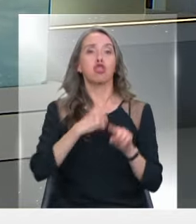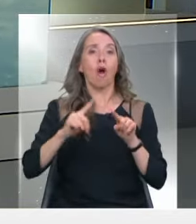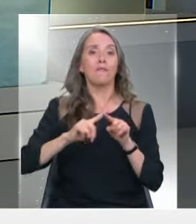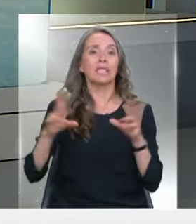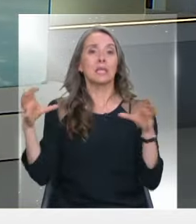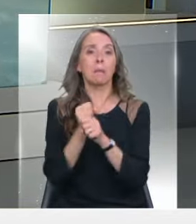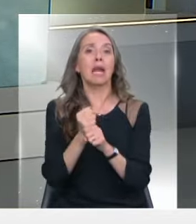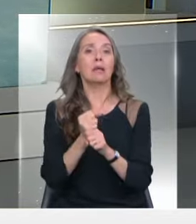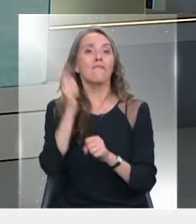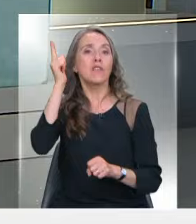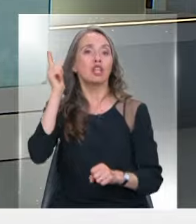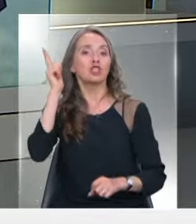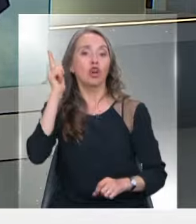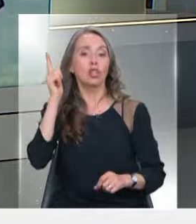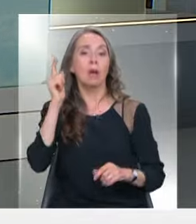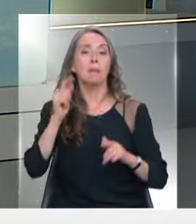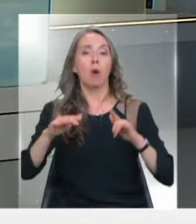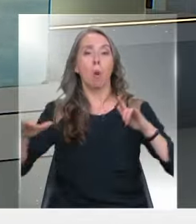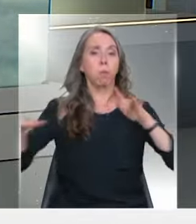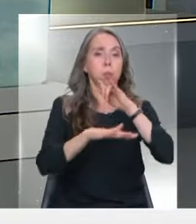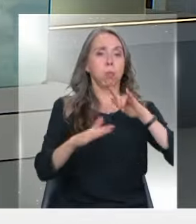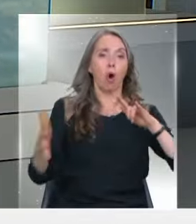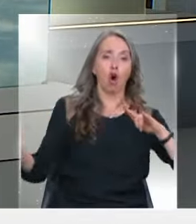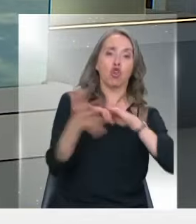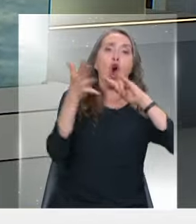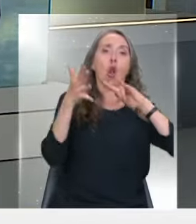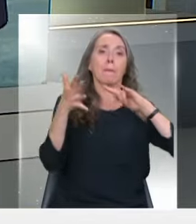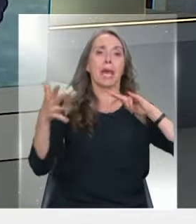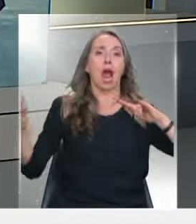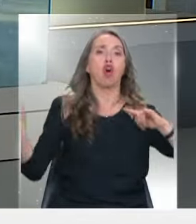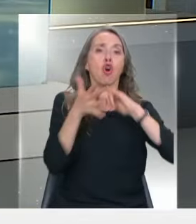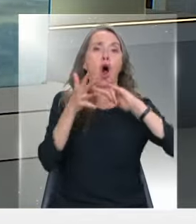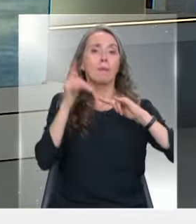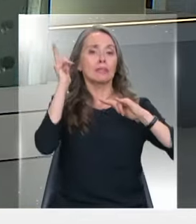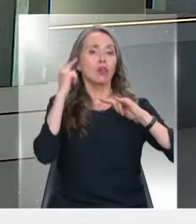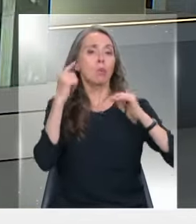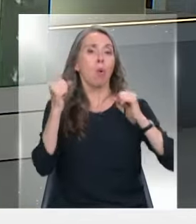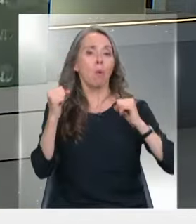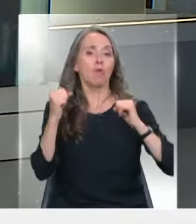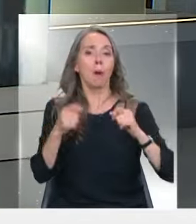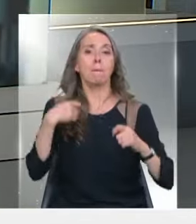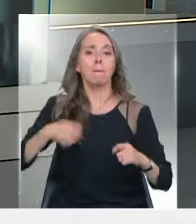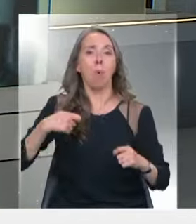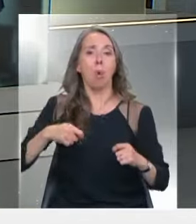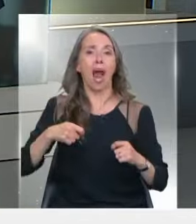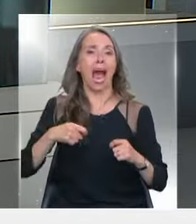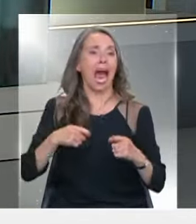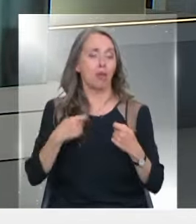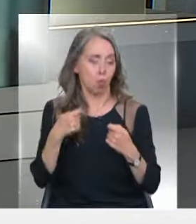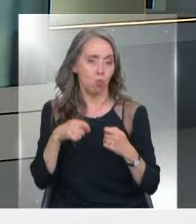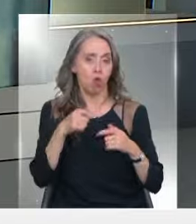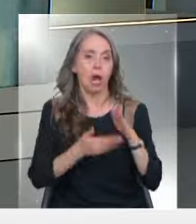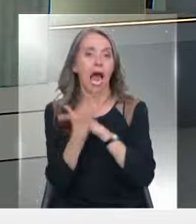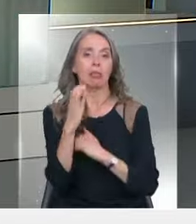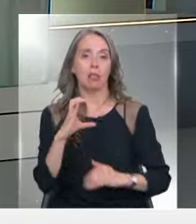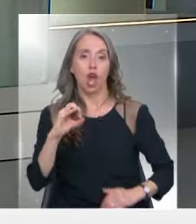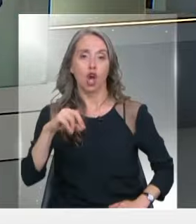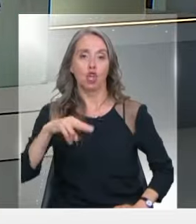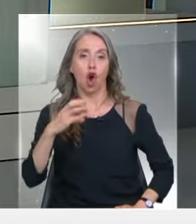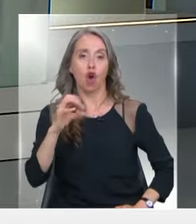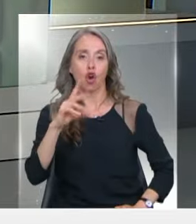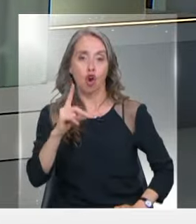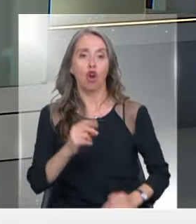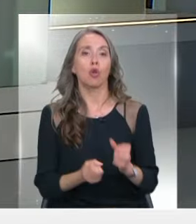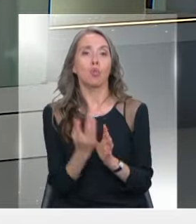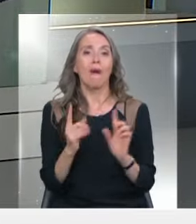pero se suspendió por el golpe sónico. Generaba un golpe sónico muy, muy fuerte, era muy costoso por lo demás. Sin embargo, el desarrollo de nuevos